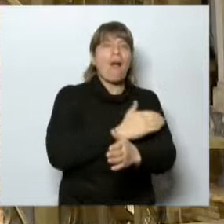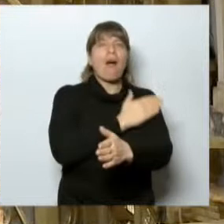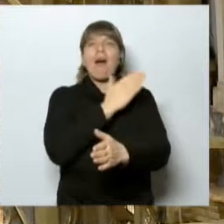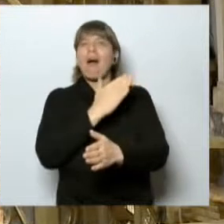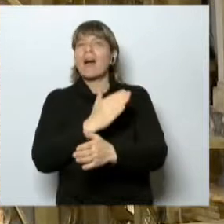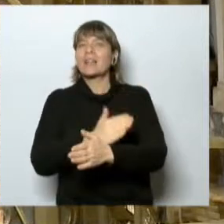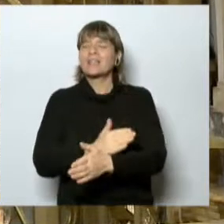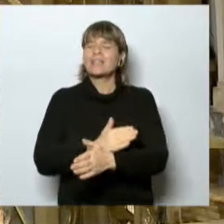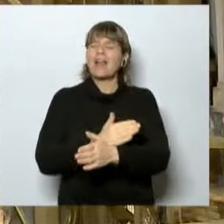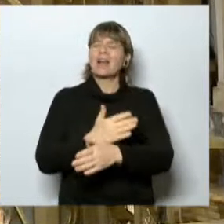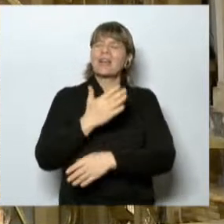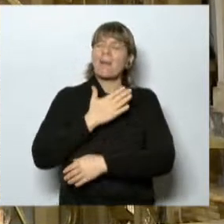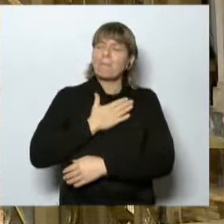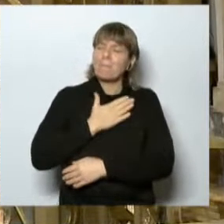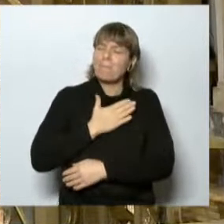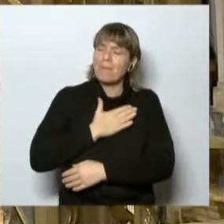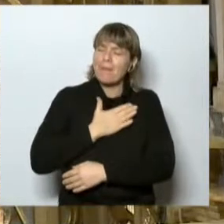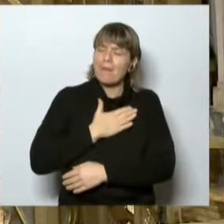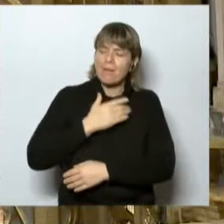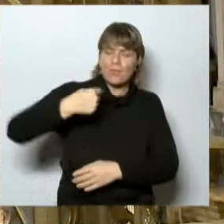se apiade de